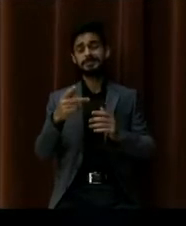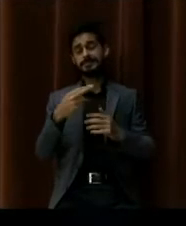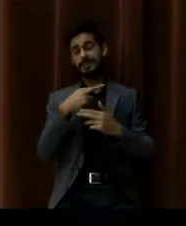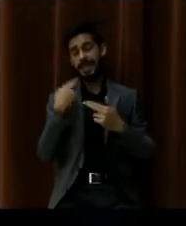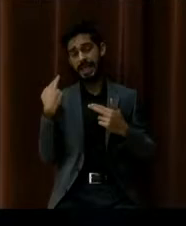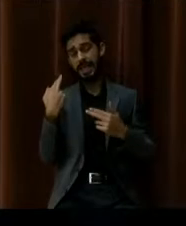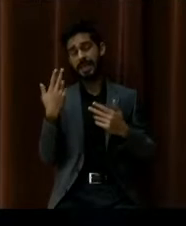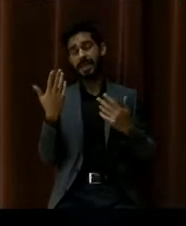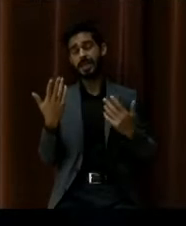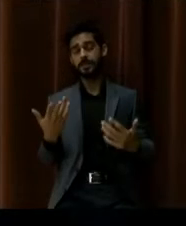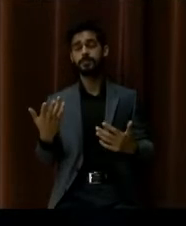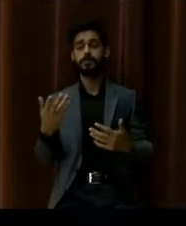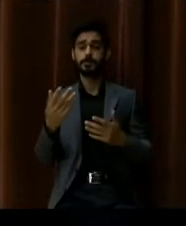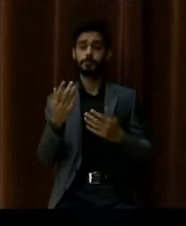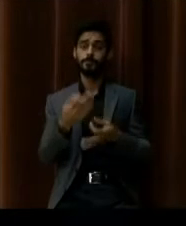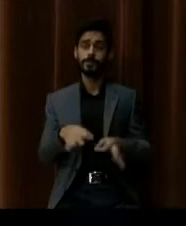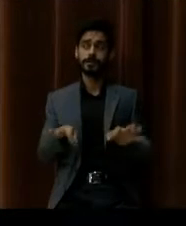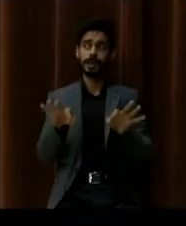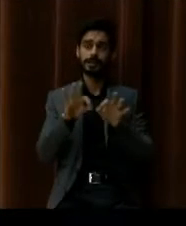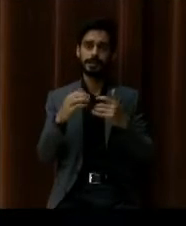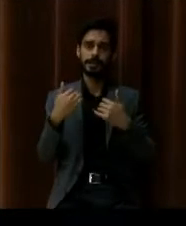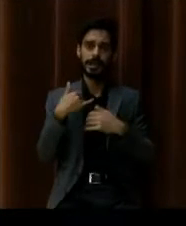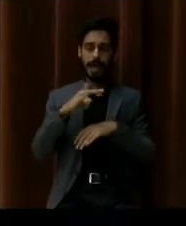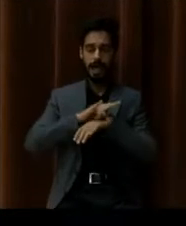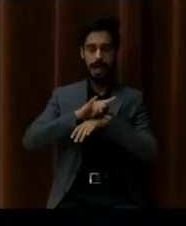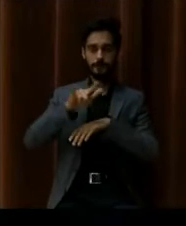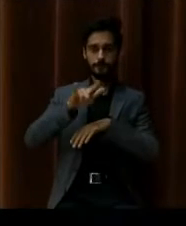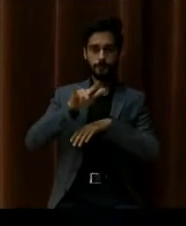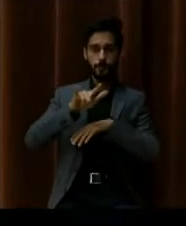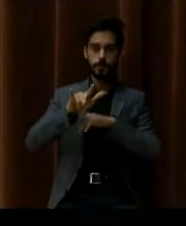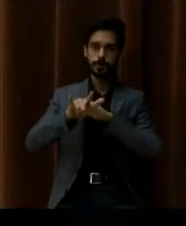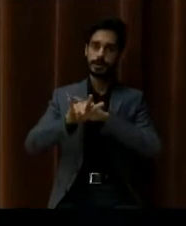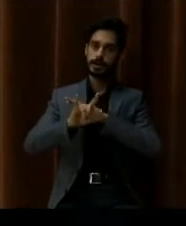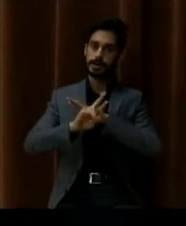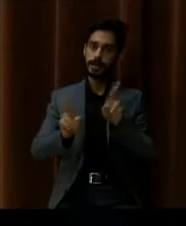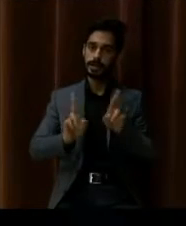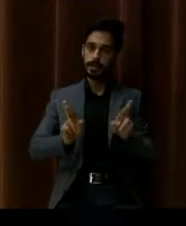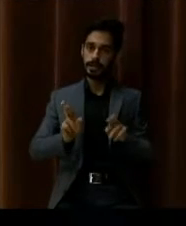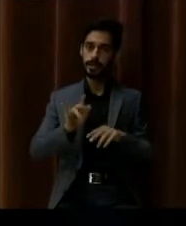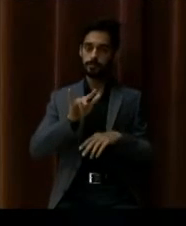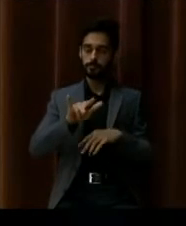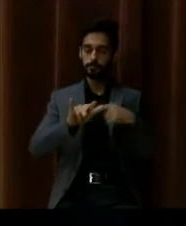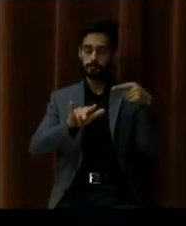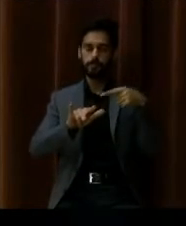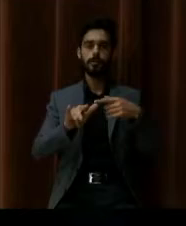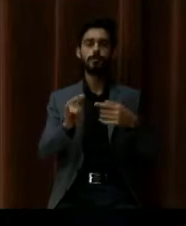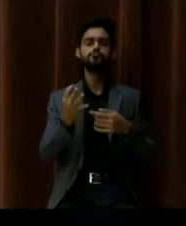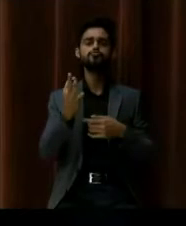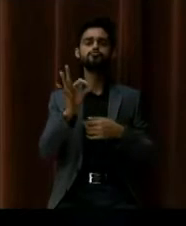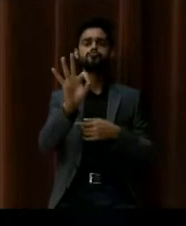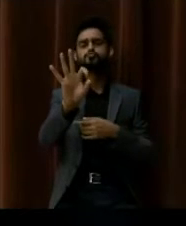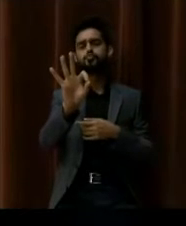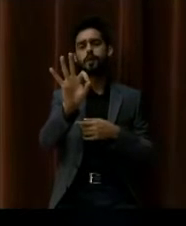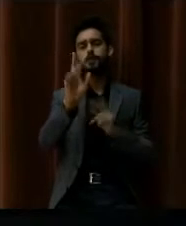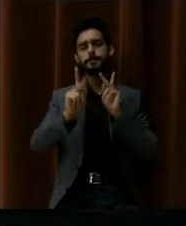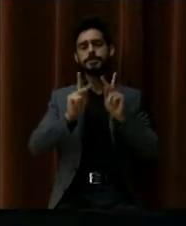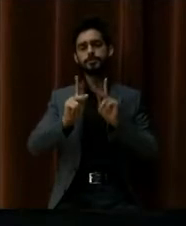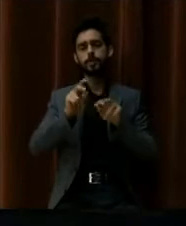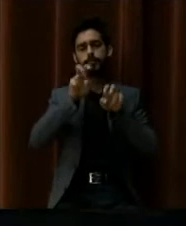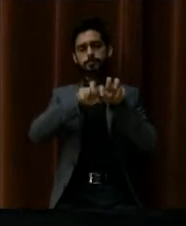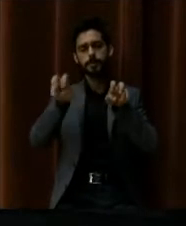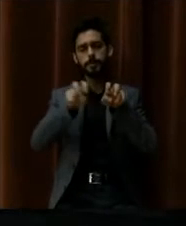importancia de tenerse avión disponibles un avión que con que caben nueve pasajeros en adición el piloto jockey